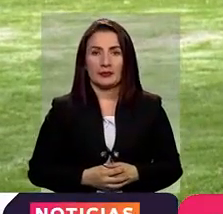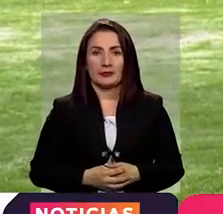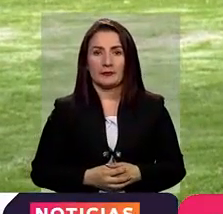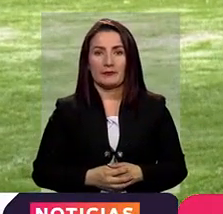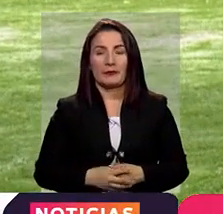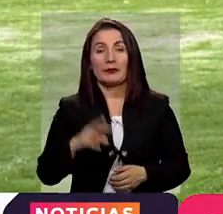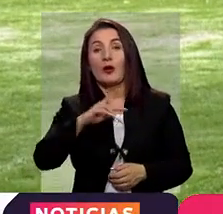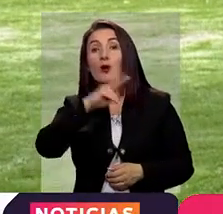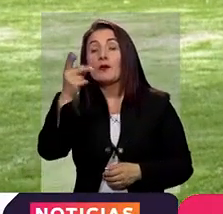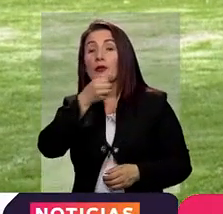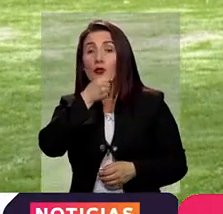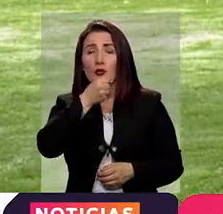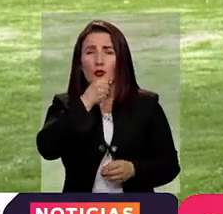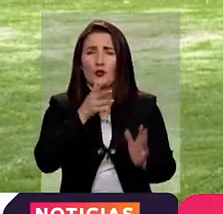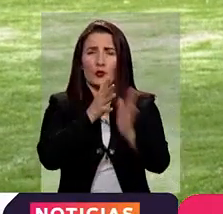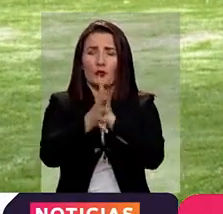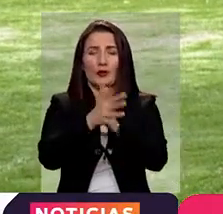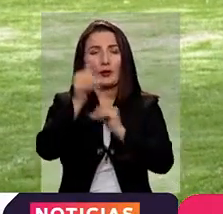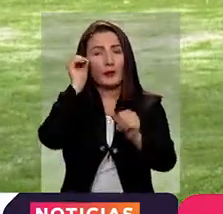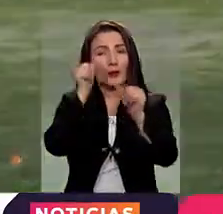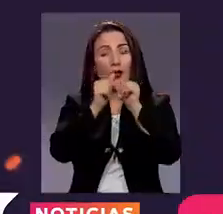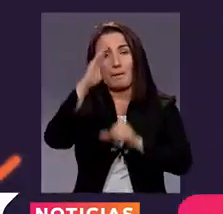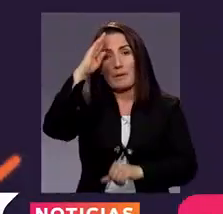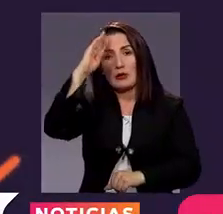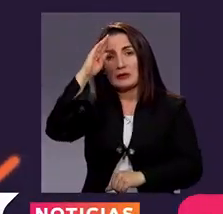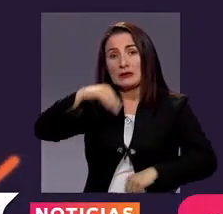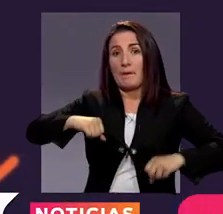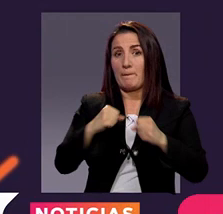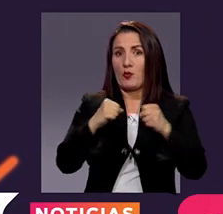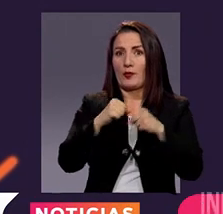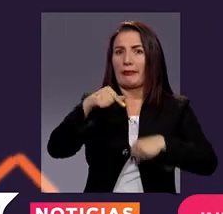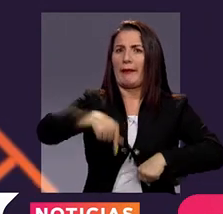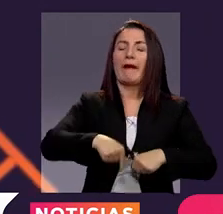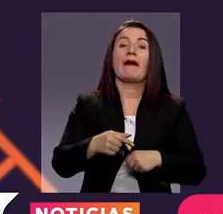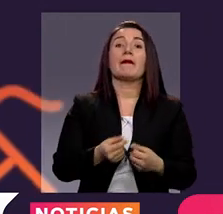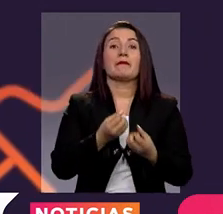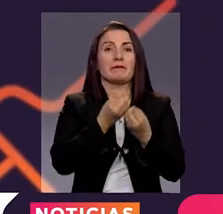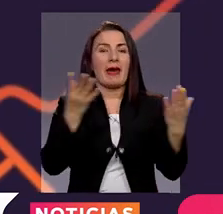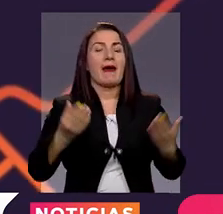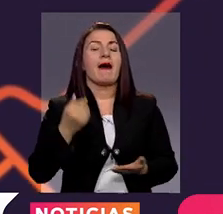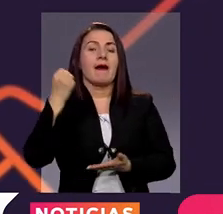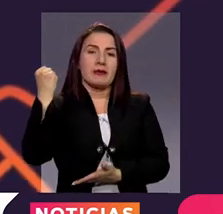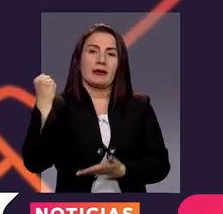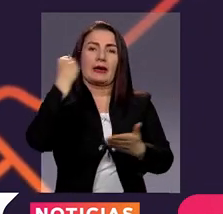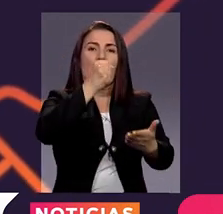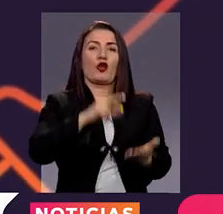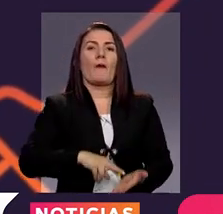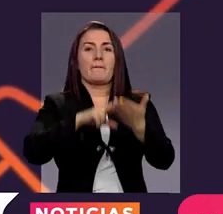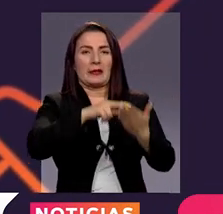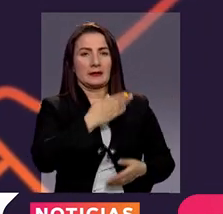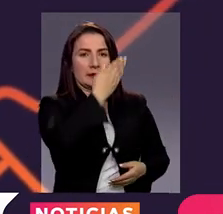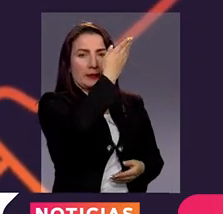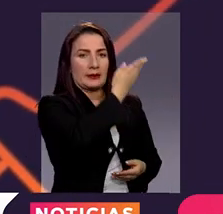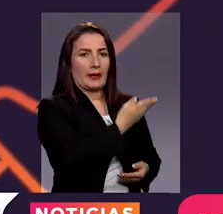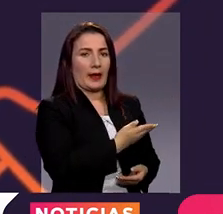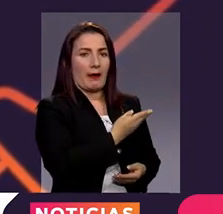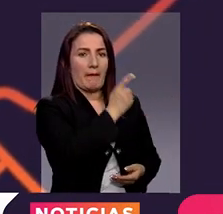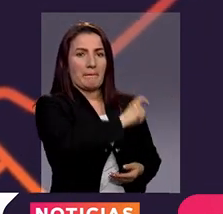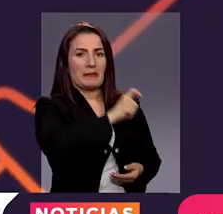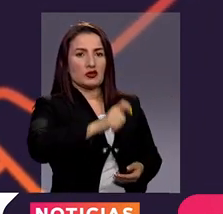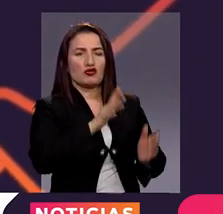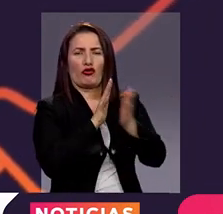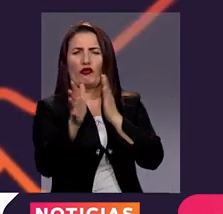Y en otras noticias les recuerdo que la Policía Metropolitana de Bogotá ofreció una recompensa de hasta 20 millones de pesos por